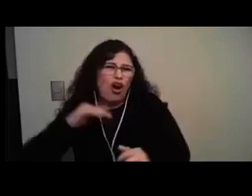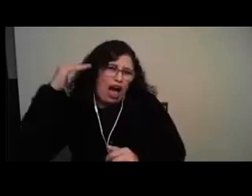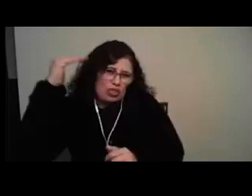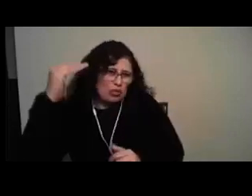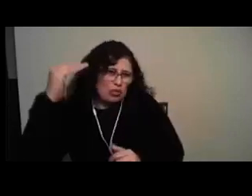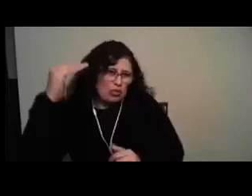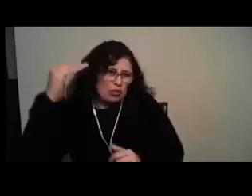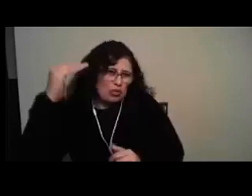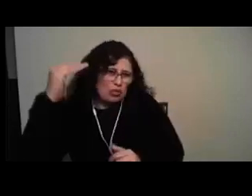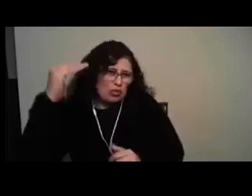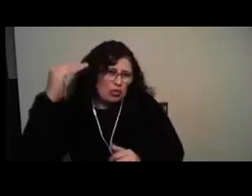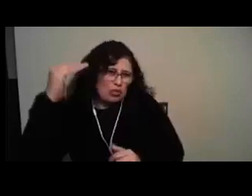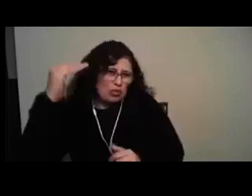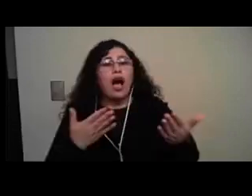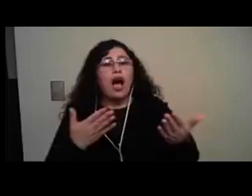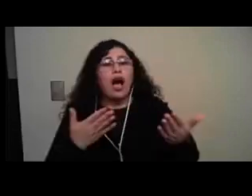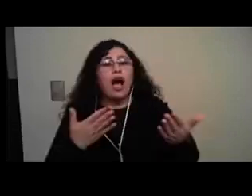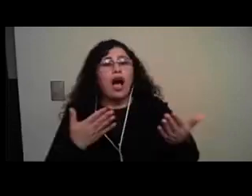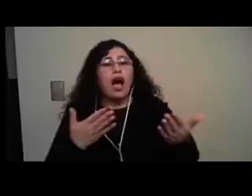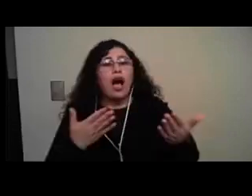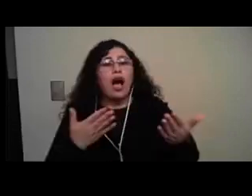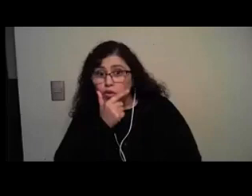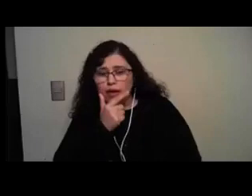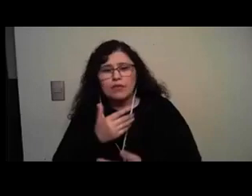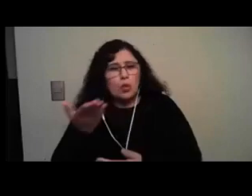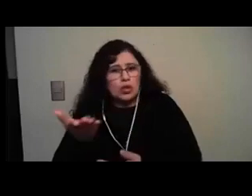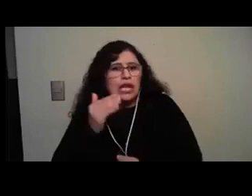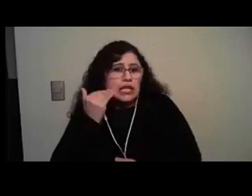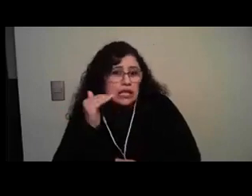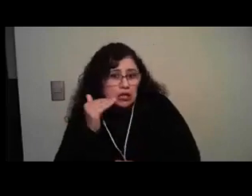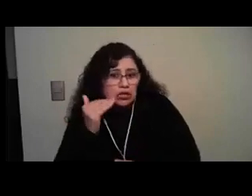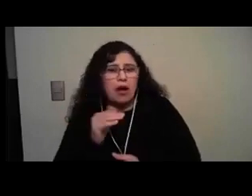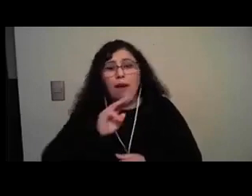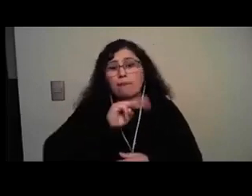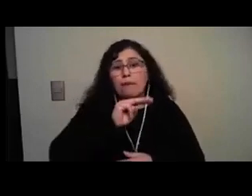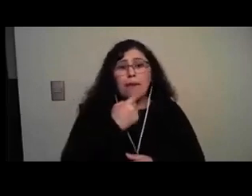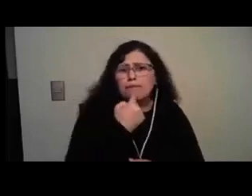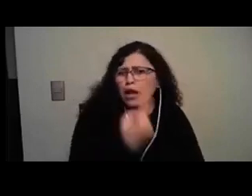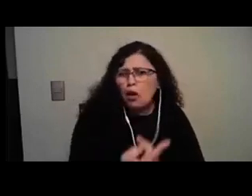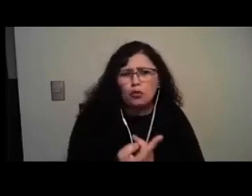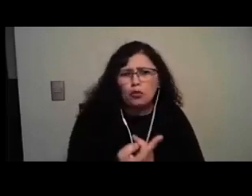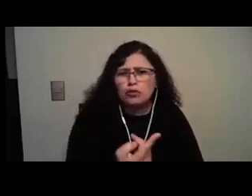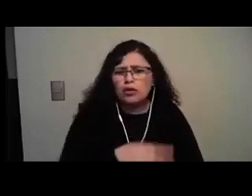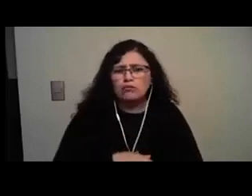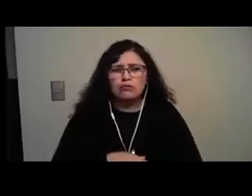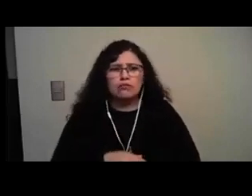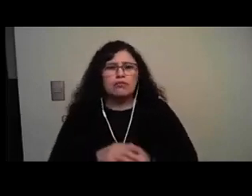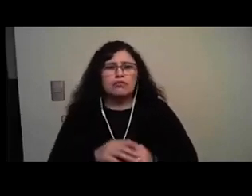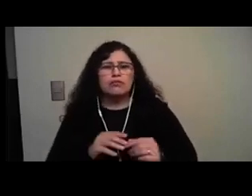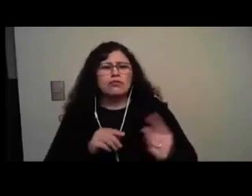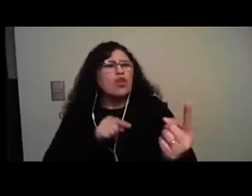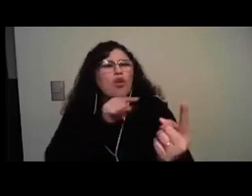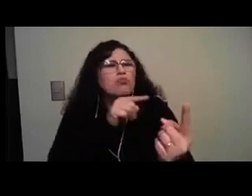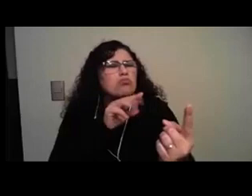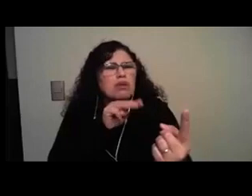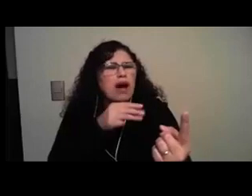usted tiene dudas, por ejemplo, y le toca a un niño, usted puede preguntar a la mamá, ocupe siempre el recurso, cómo lo hace, cómo lo transfiere,